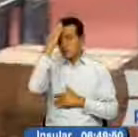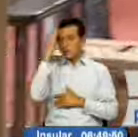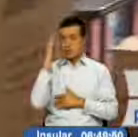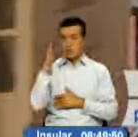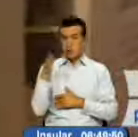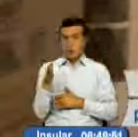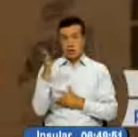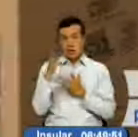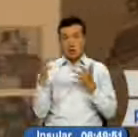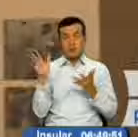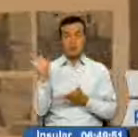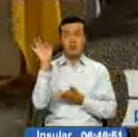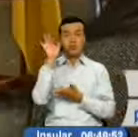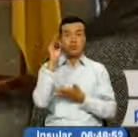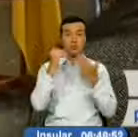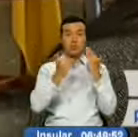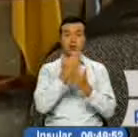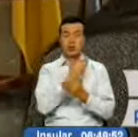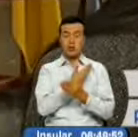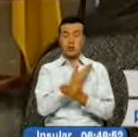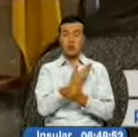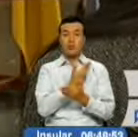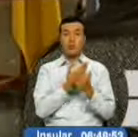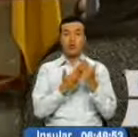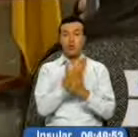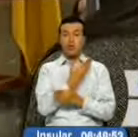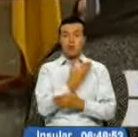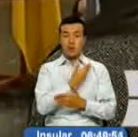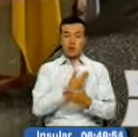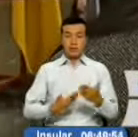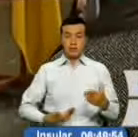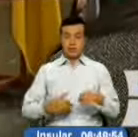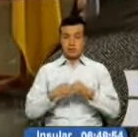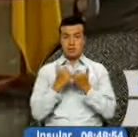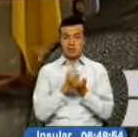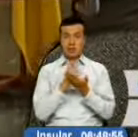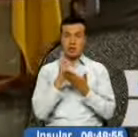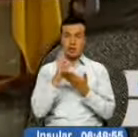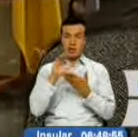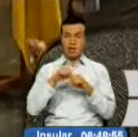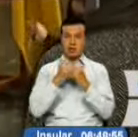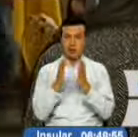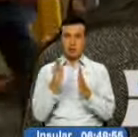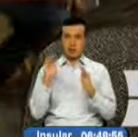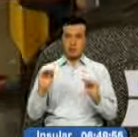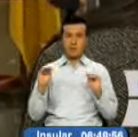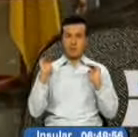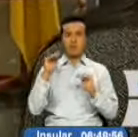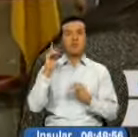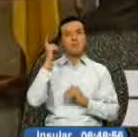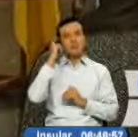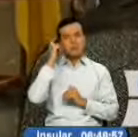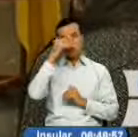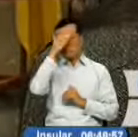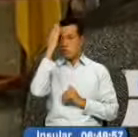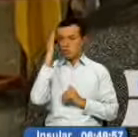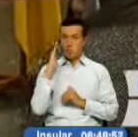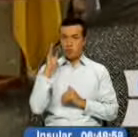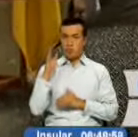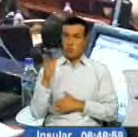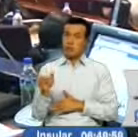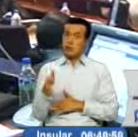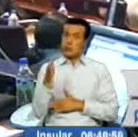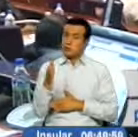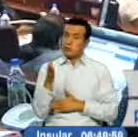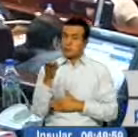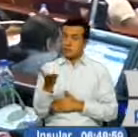ser elegido para presidir la asamblea. Tenemos el asambleísta de mayor votación. Yo creo que Pepe Serrano es una de las